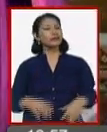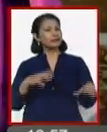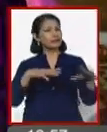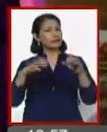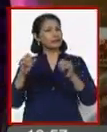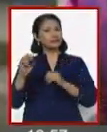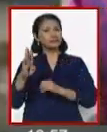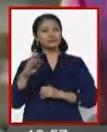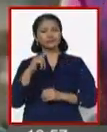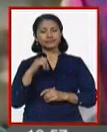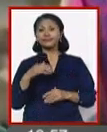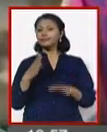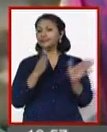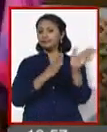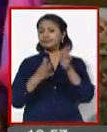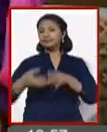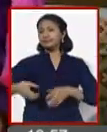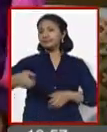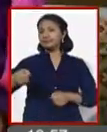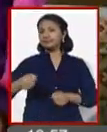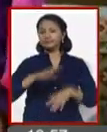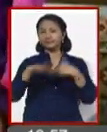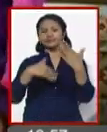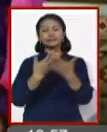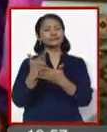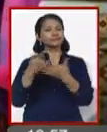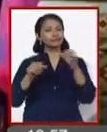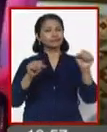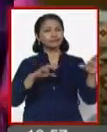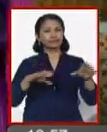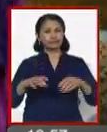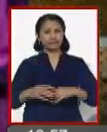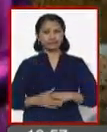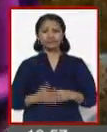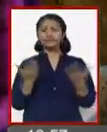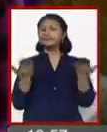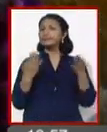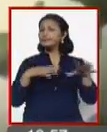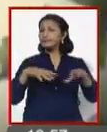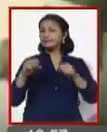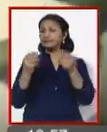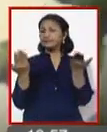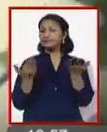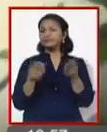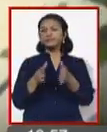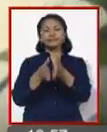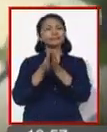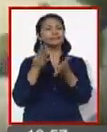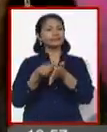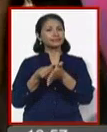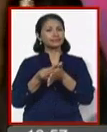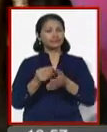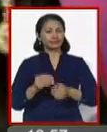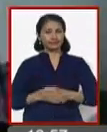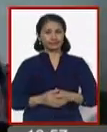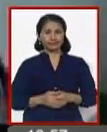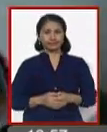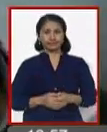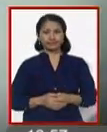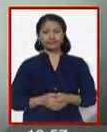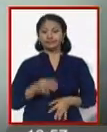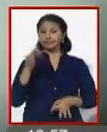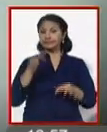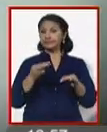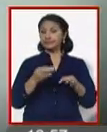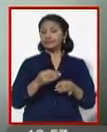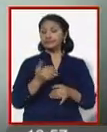Nos vamos, Berfín. Prepara las maletas, pon todo lo que puedas. Sí, claro. ¿A dónde vas ahora? Le pediré dinero a Solomon.